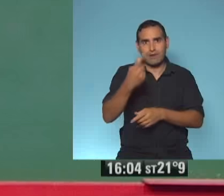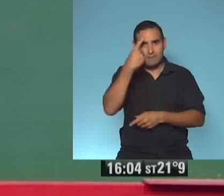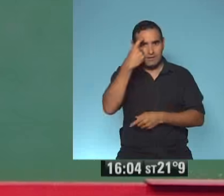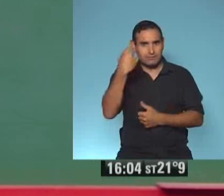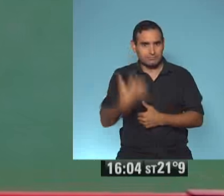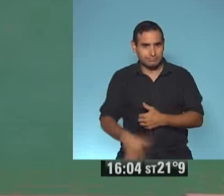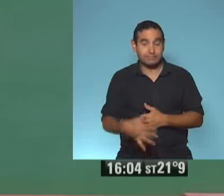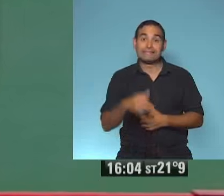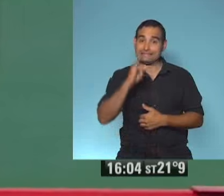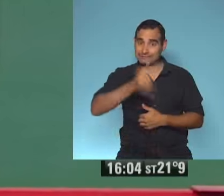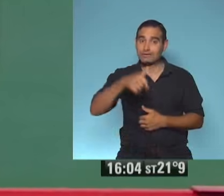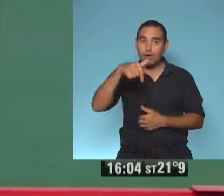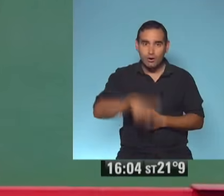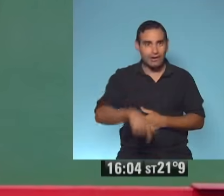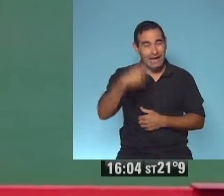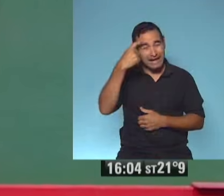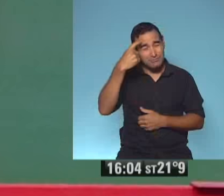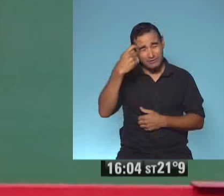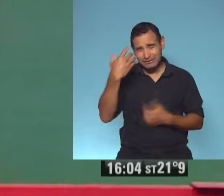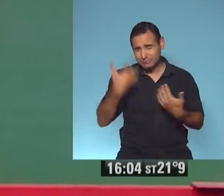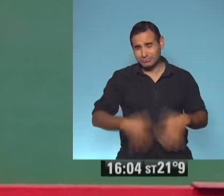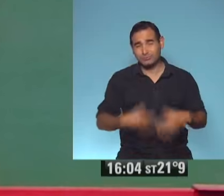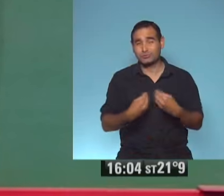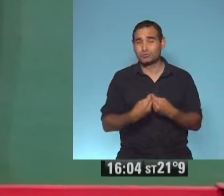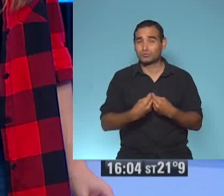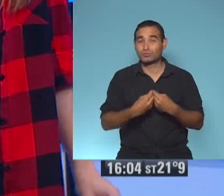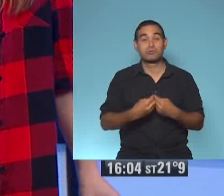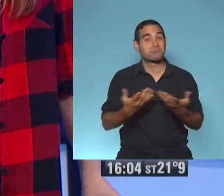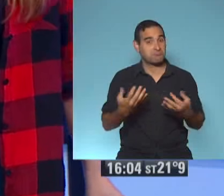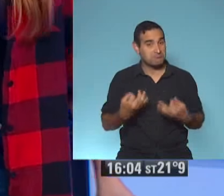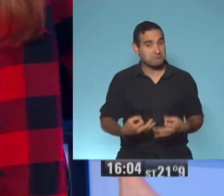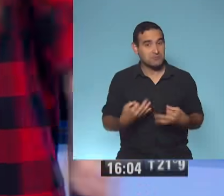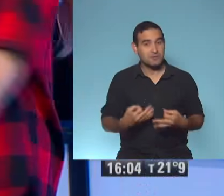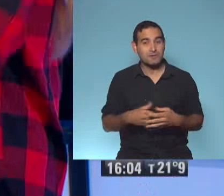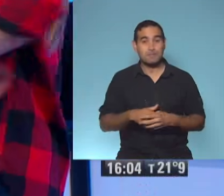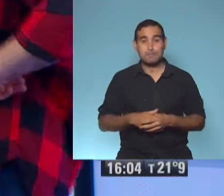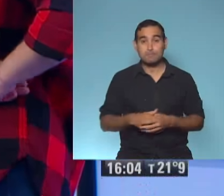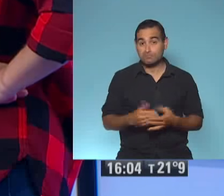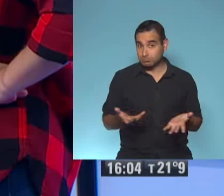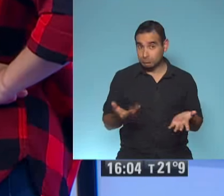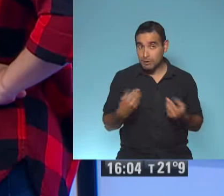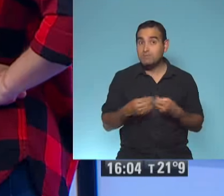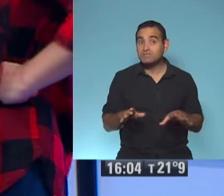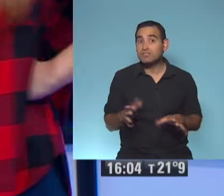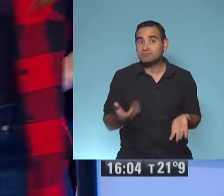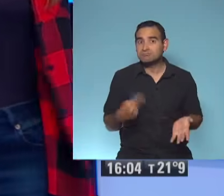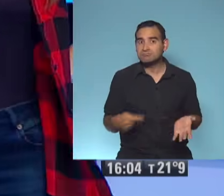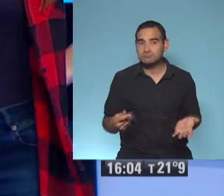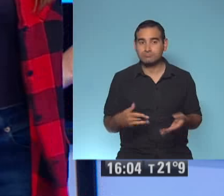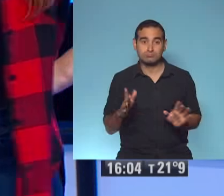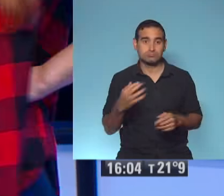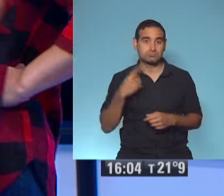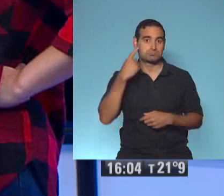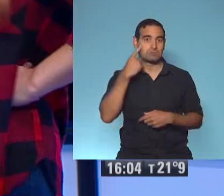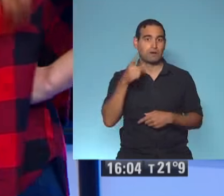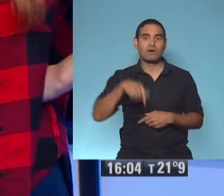Ro? Un montón. Y hoy vamos a aprender un montón más. ¡Qué bien! ¡Qué bueno! Bueno, entonces, ¿por qué empezamos? Y primero yo quiero